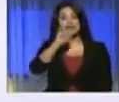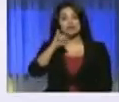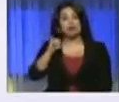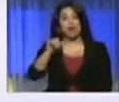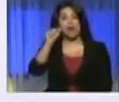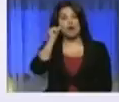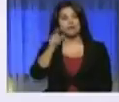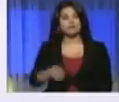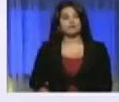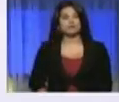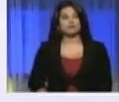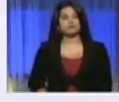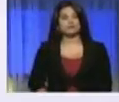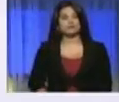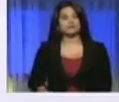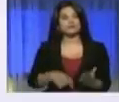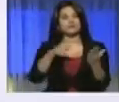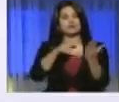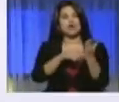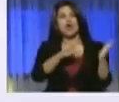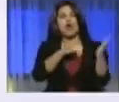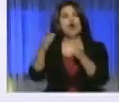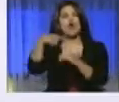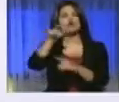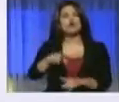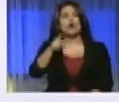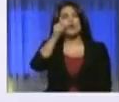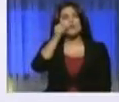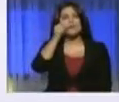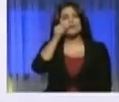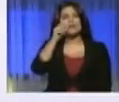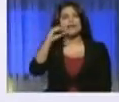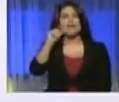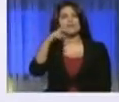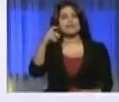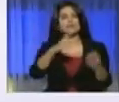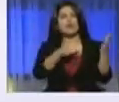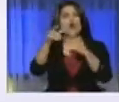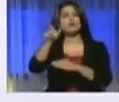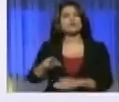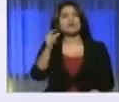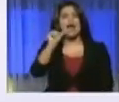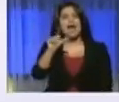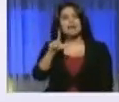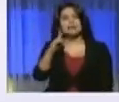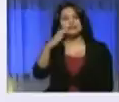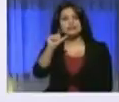Alejo Carpentier también. Alicia Alonso. Arthur